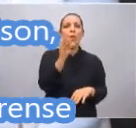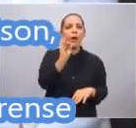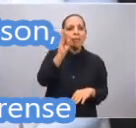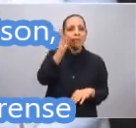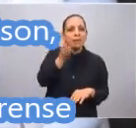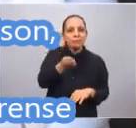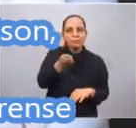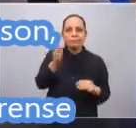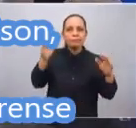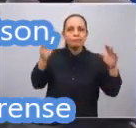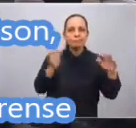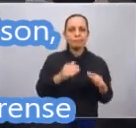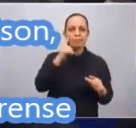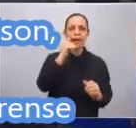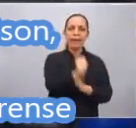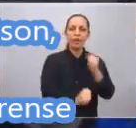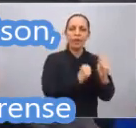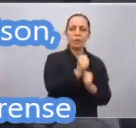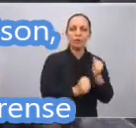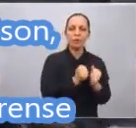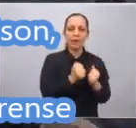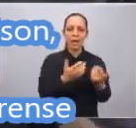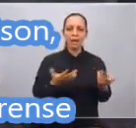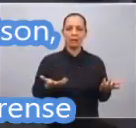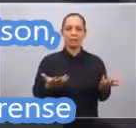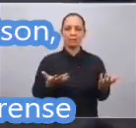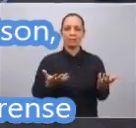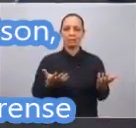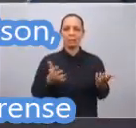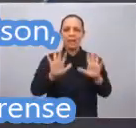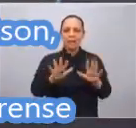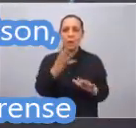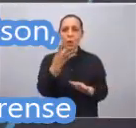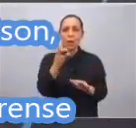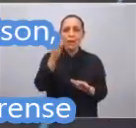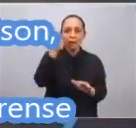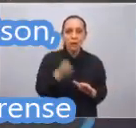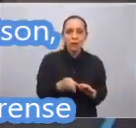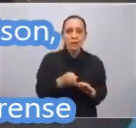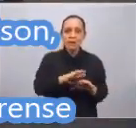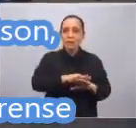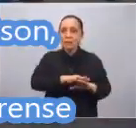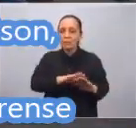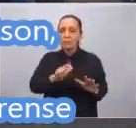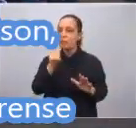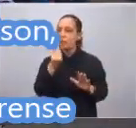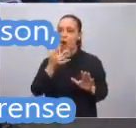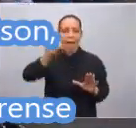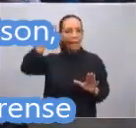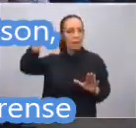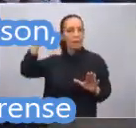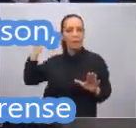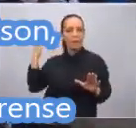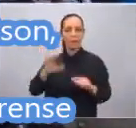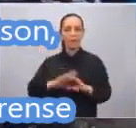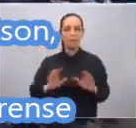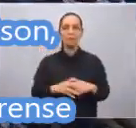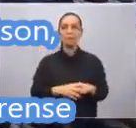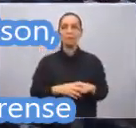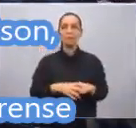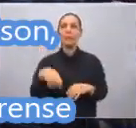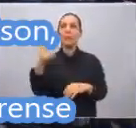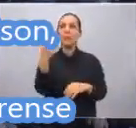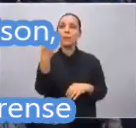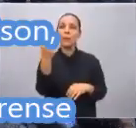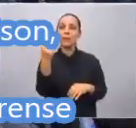puntos cayó la industria. No hay una caída así en la serie histórica. 21